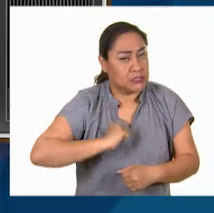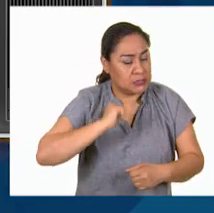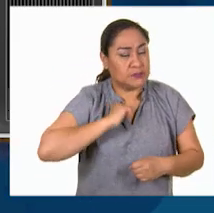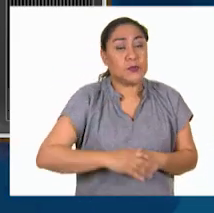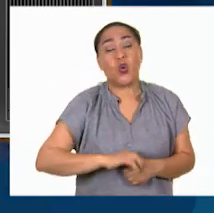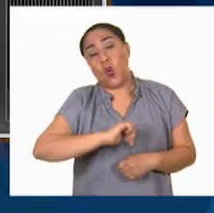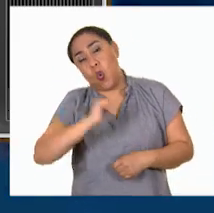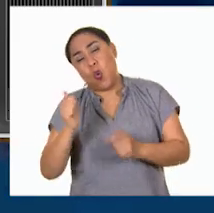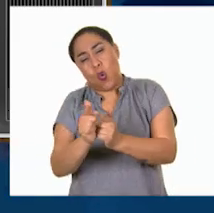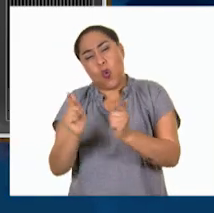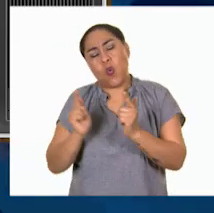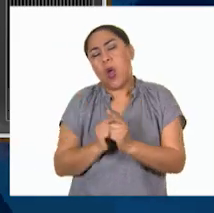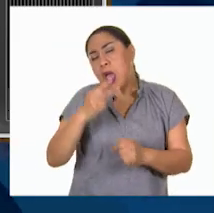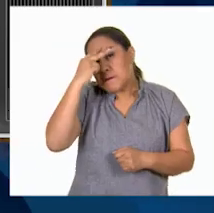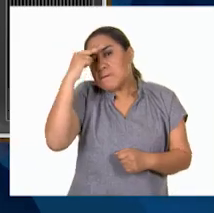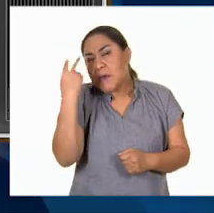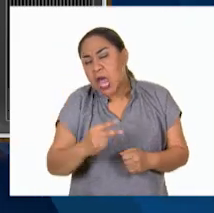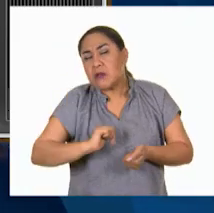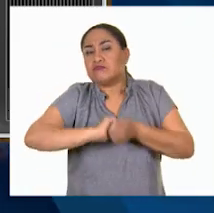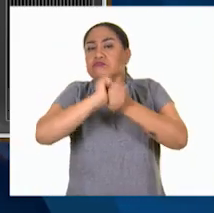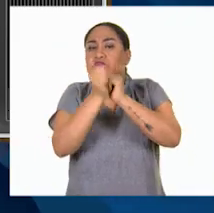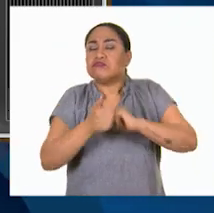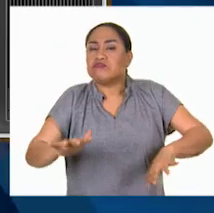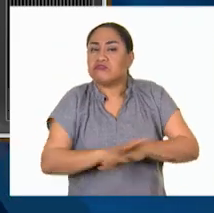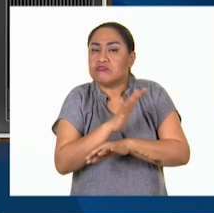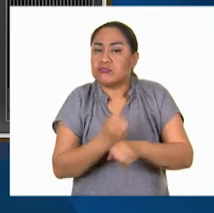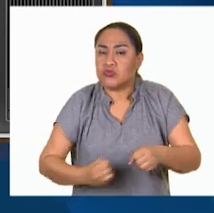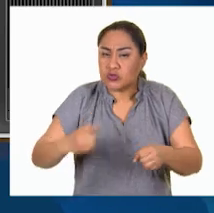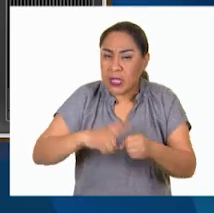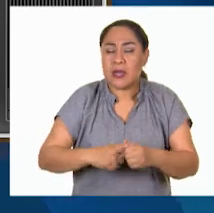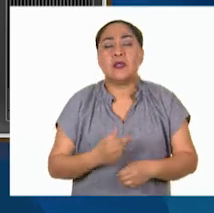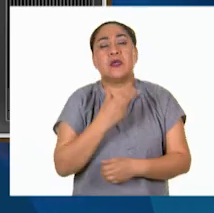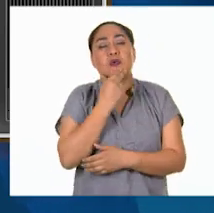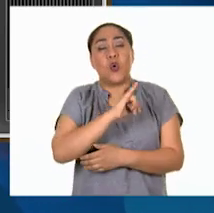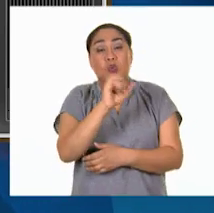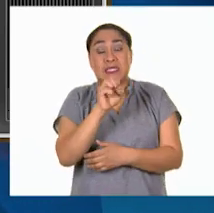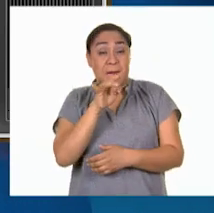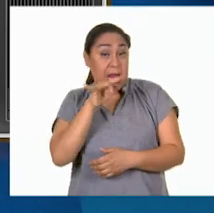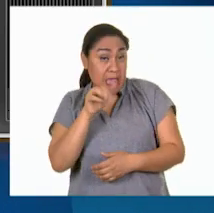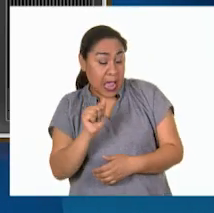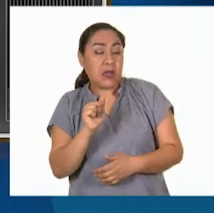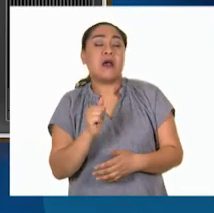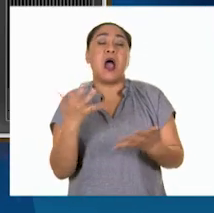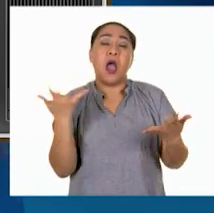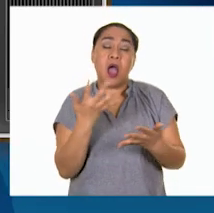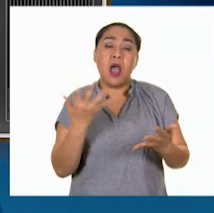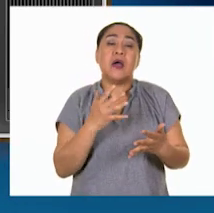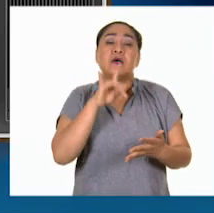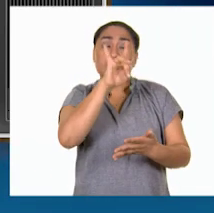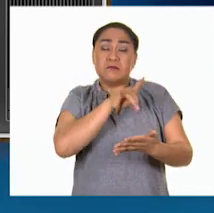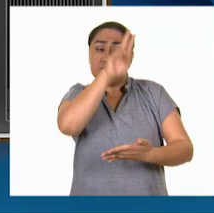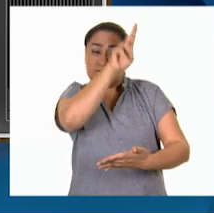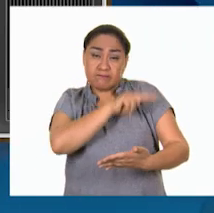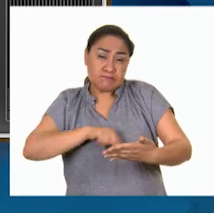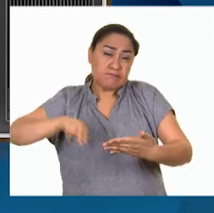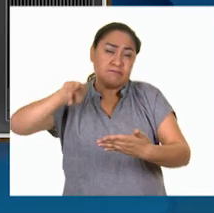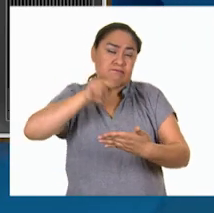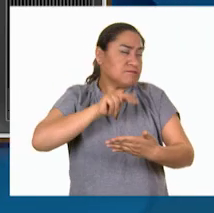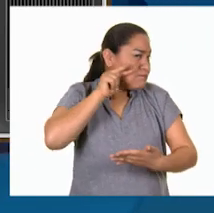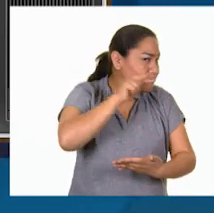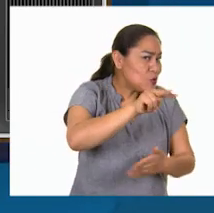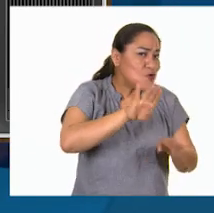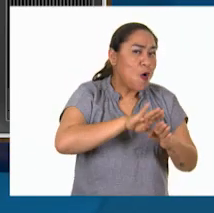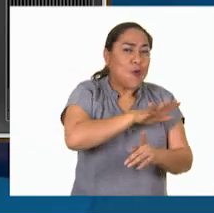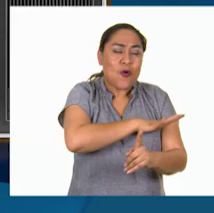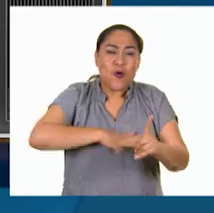escribió México y su evolución social. José María Velasco plasmó en cuadros maravillosos el esplendor del paisaje